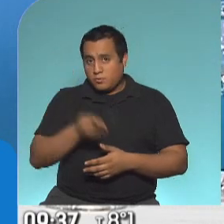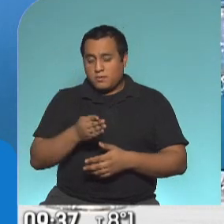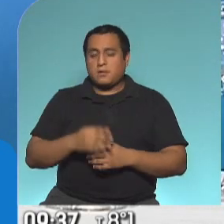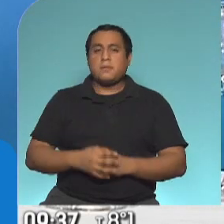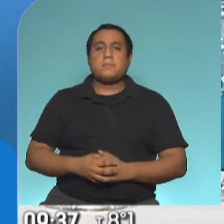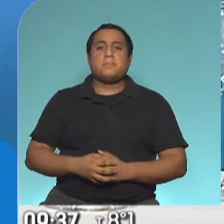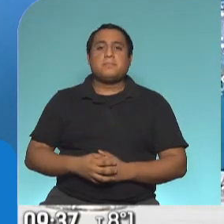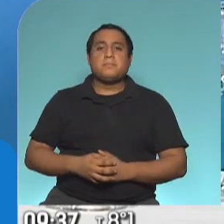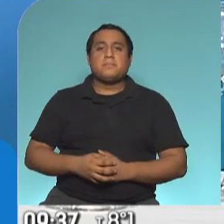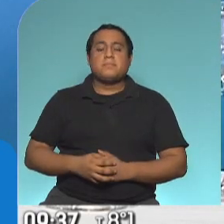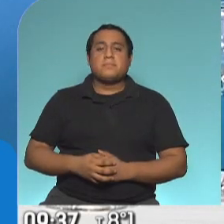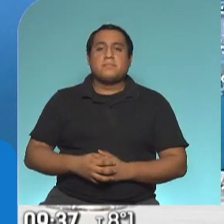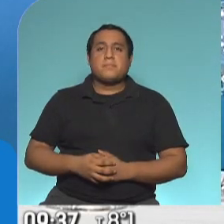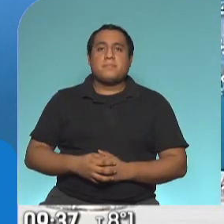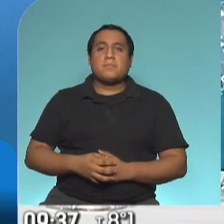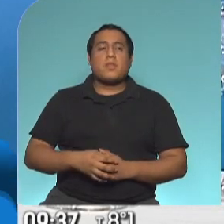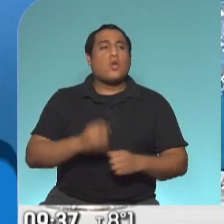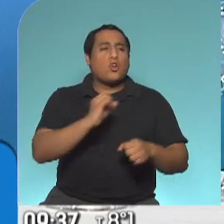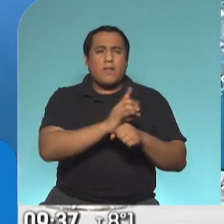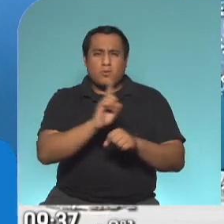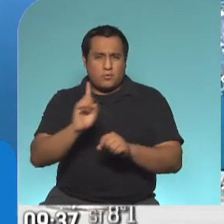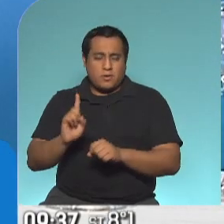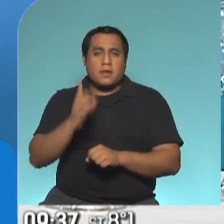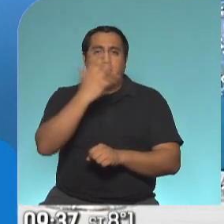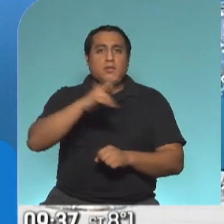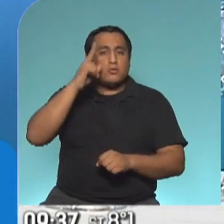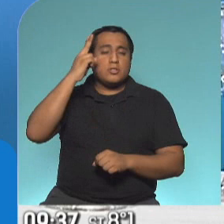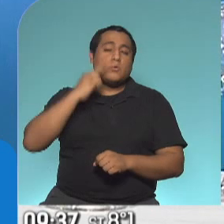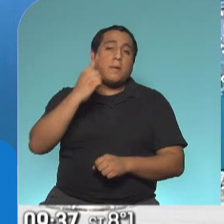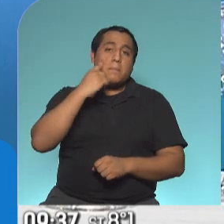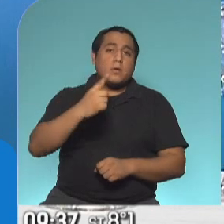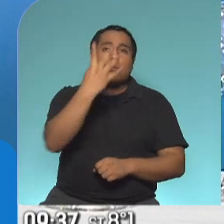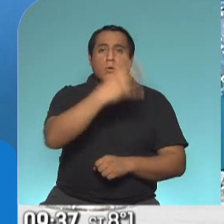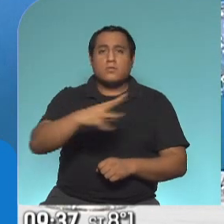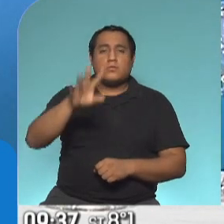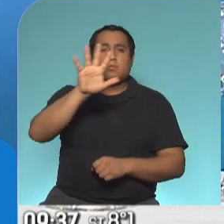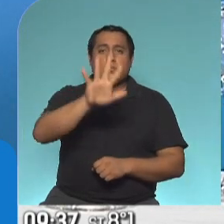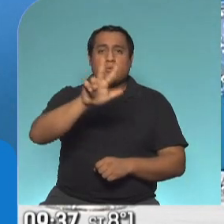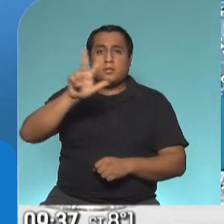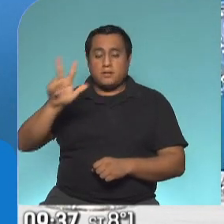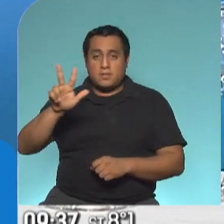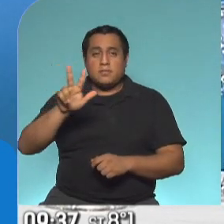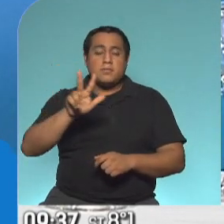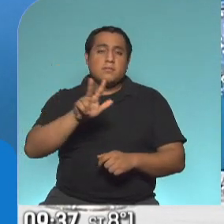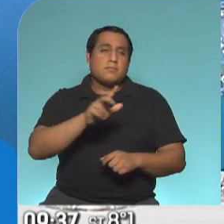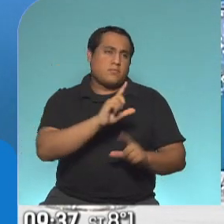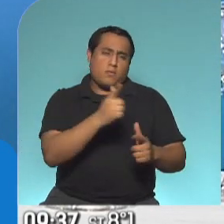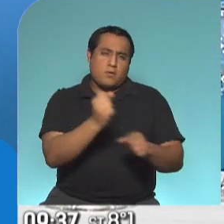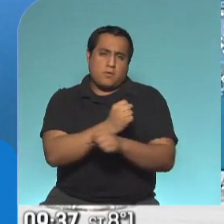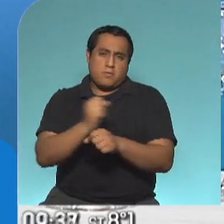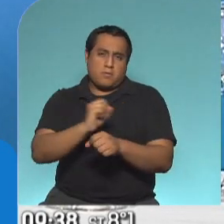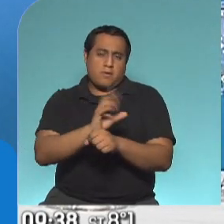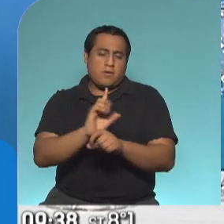confirmados se han descartado 589 mil 453 casos por